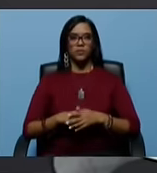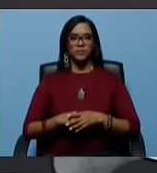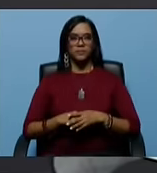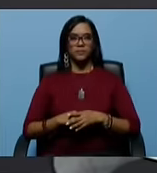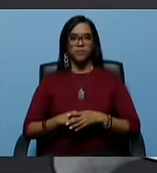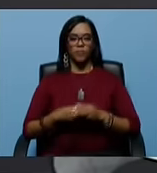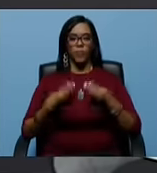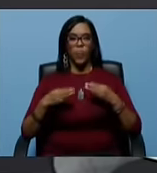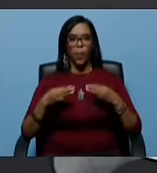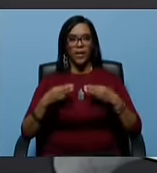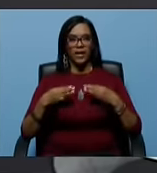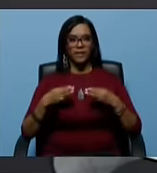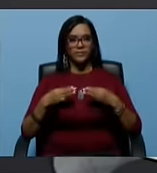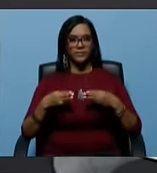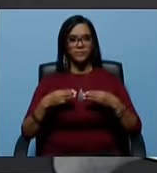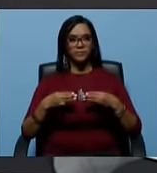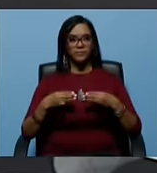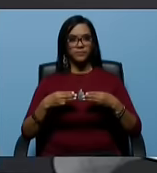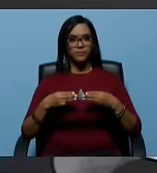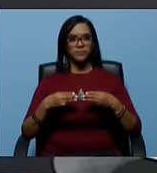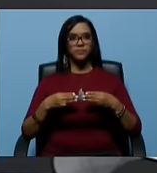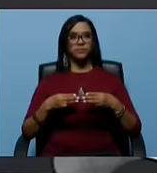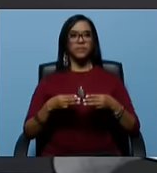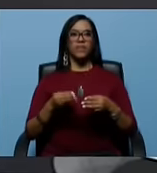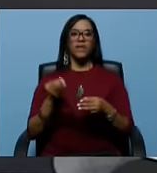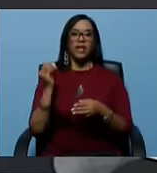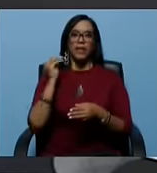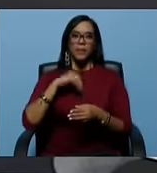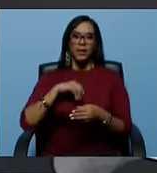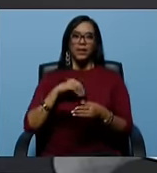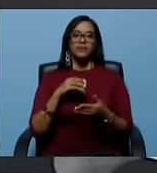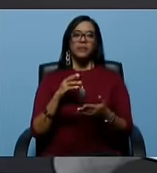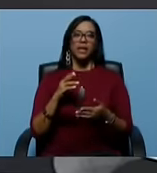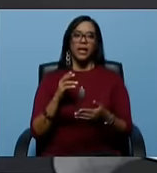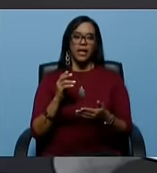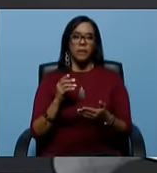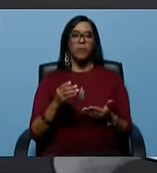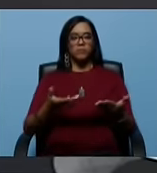La consulta pública. Y además que hemos recibido